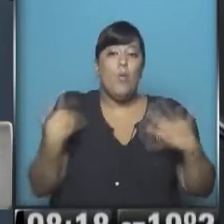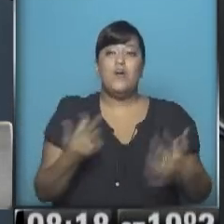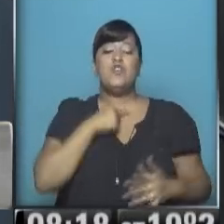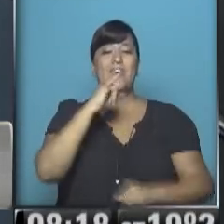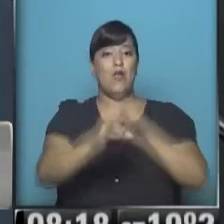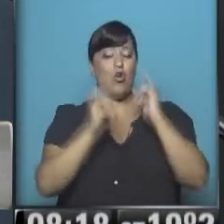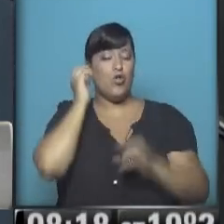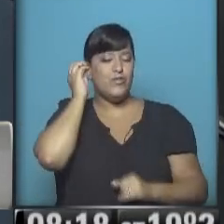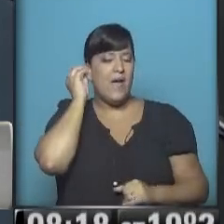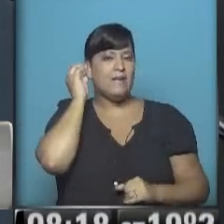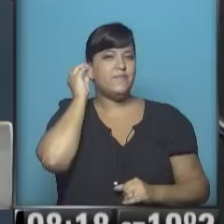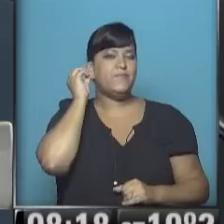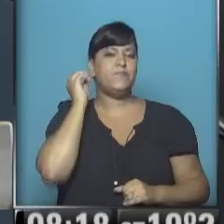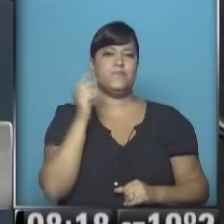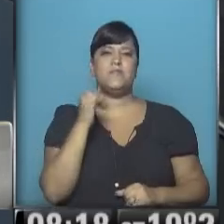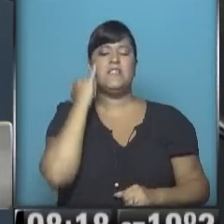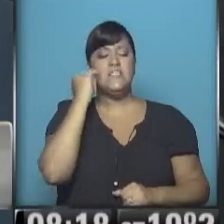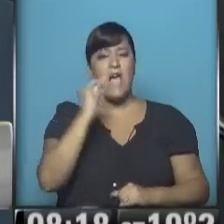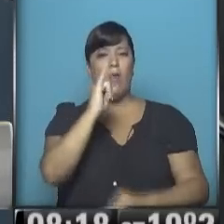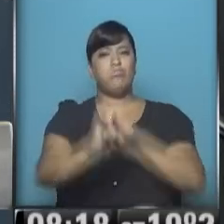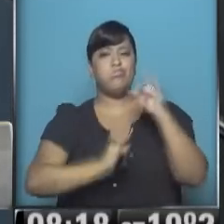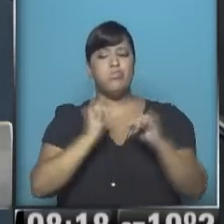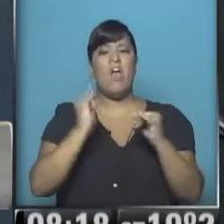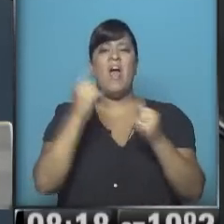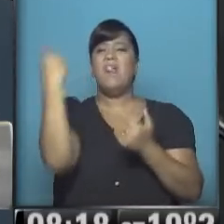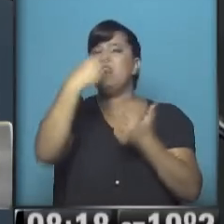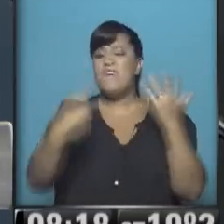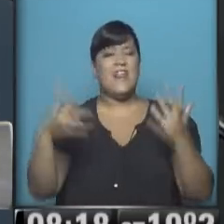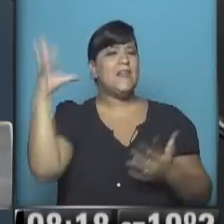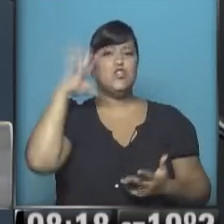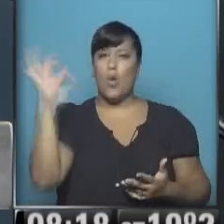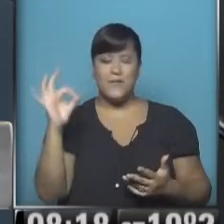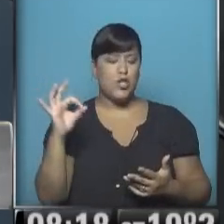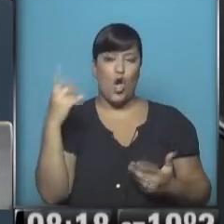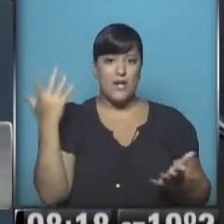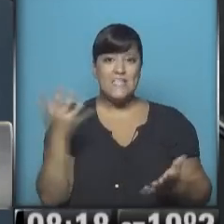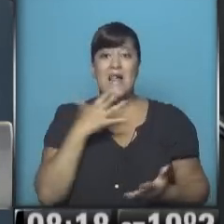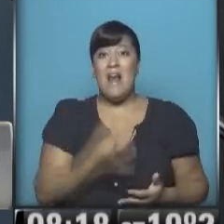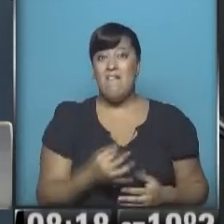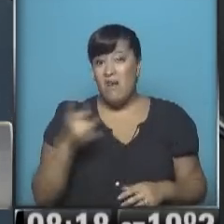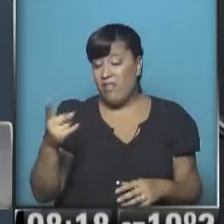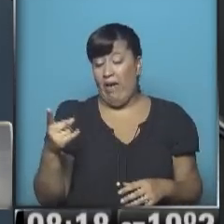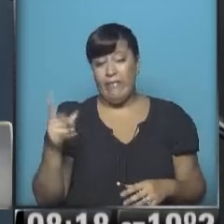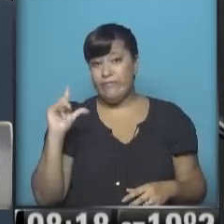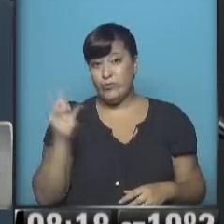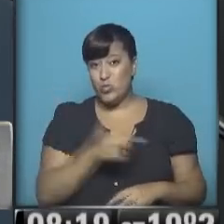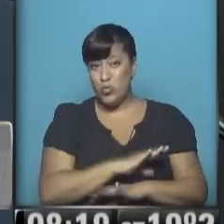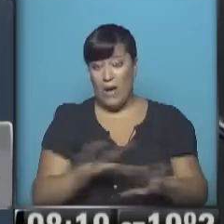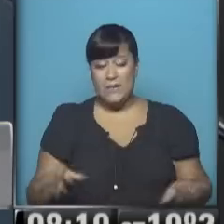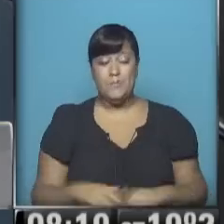se han manifestado distintas opiniones que son verdaderamente absurdas